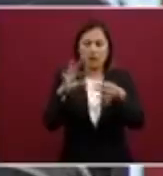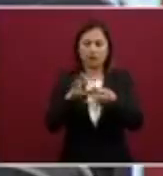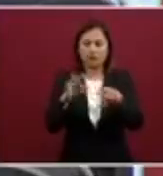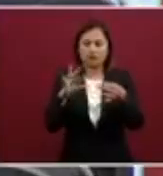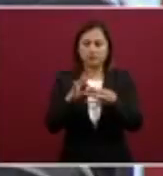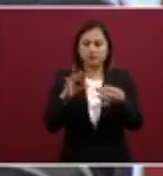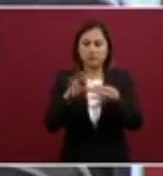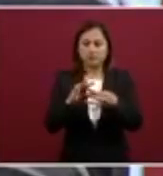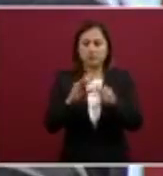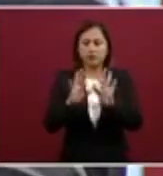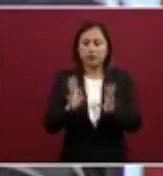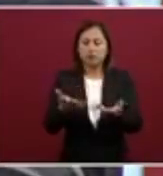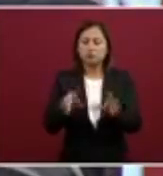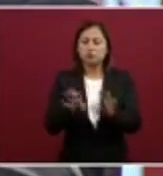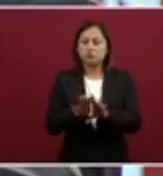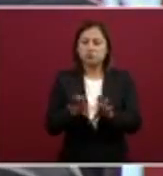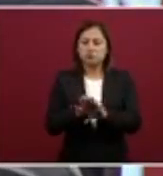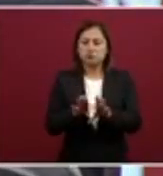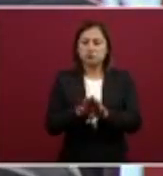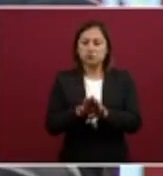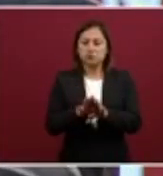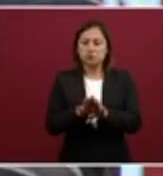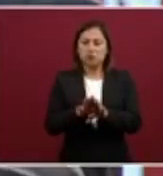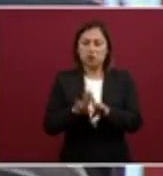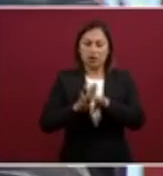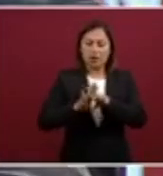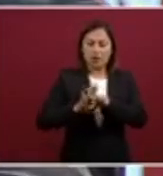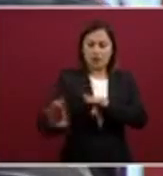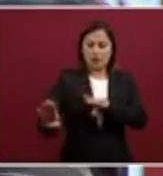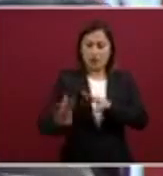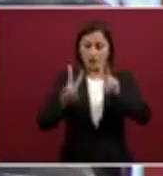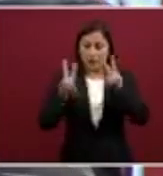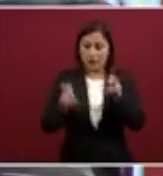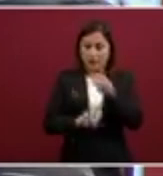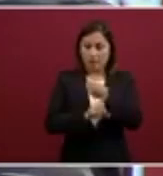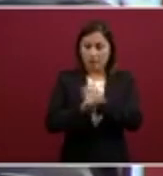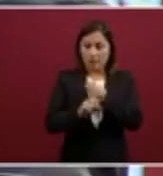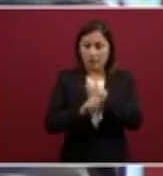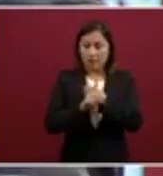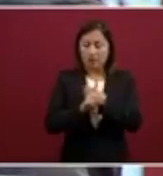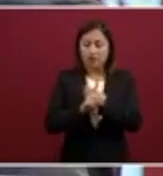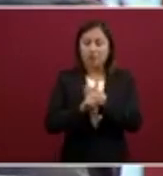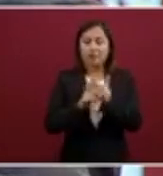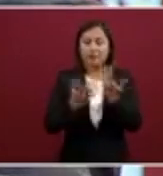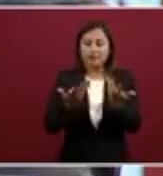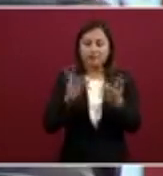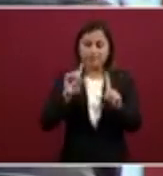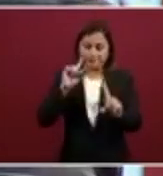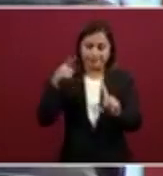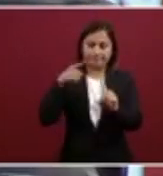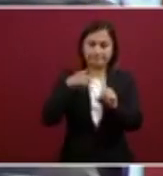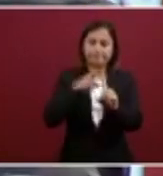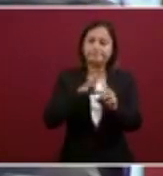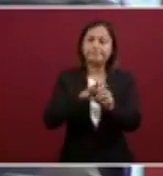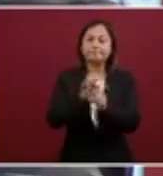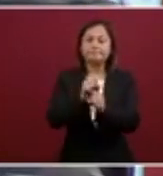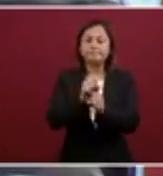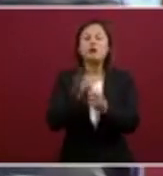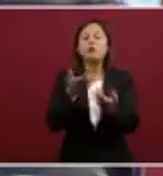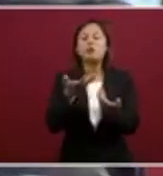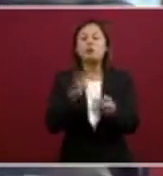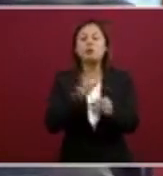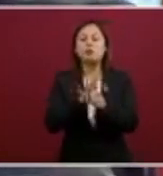el impacto en el fenómeno migratorio, lo que se está buscando, como quedó claramente establecido, es que las